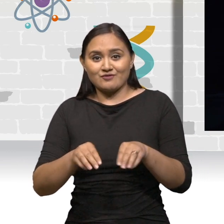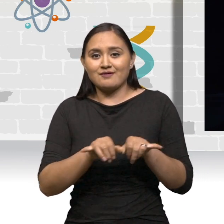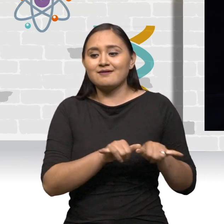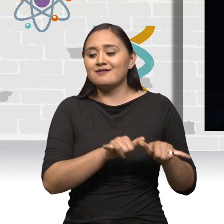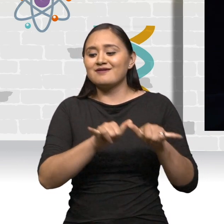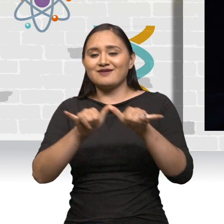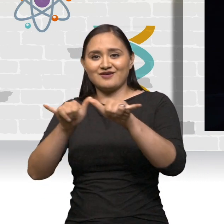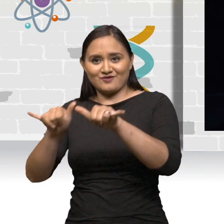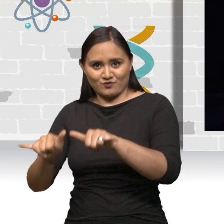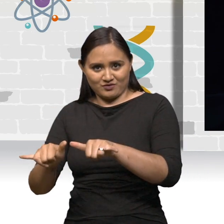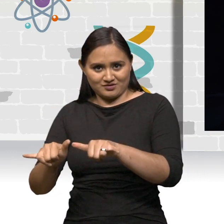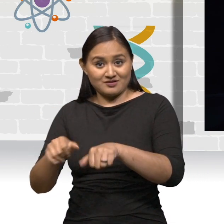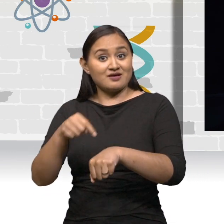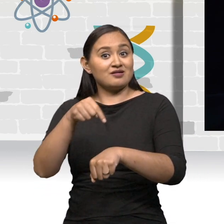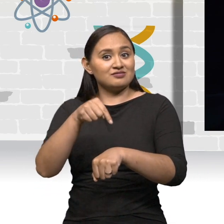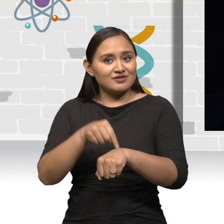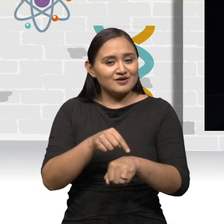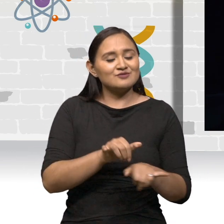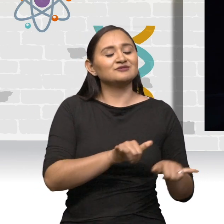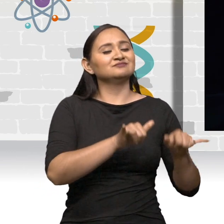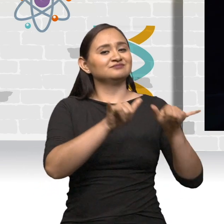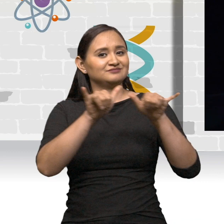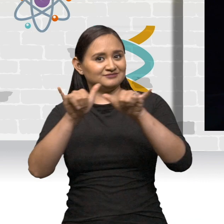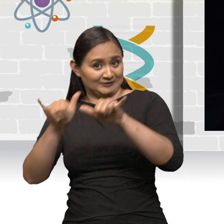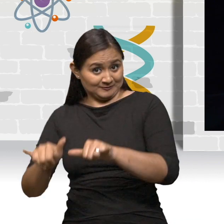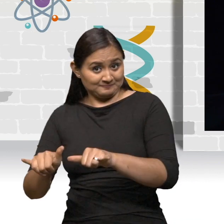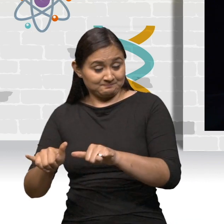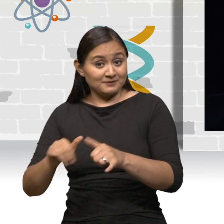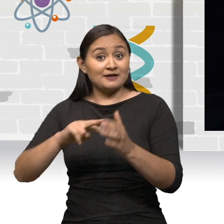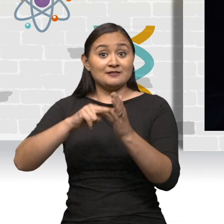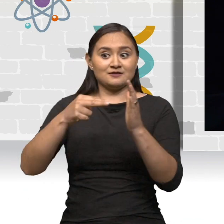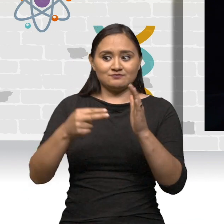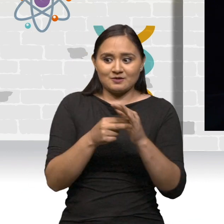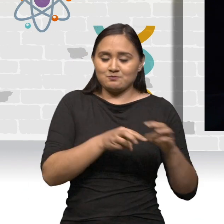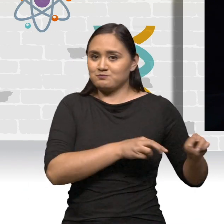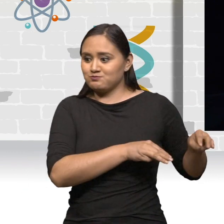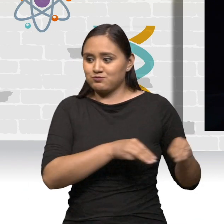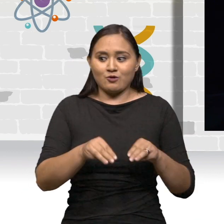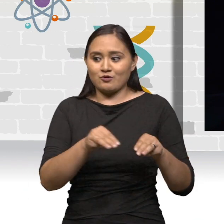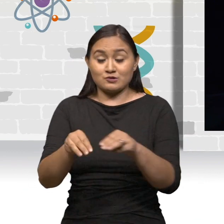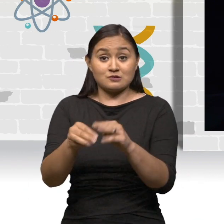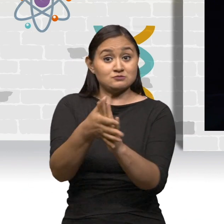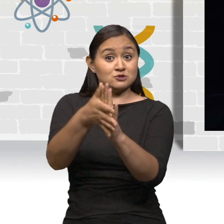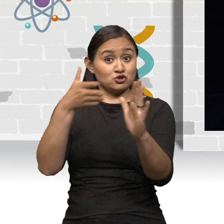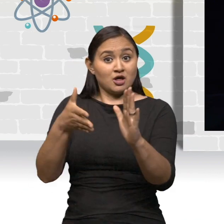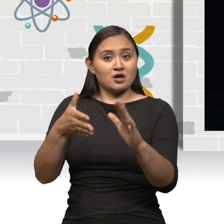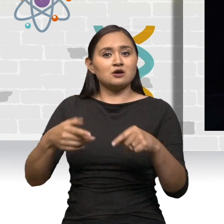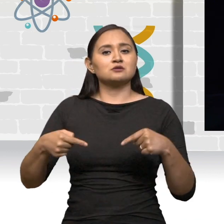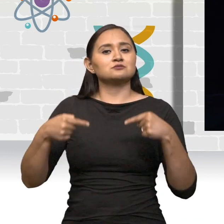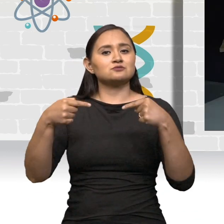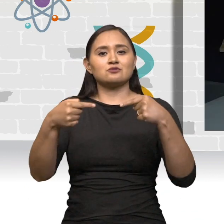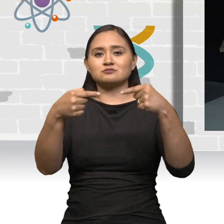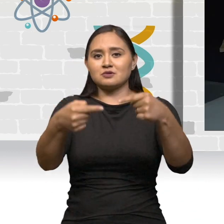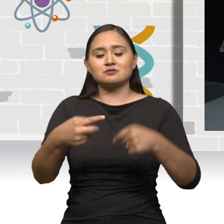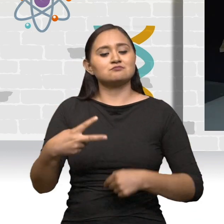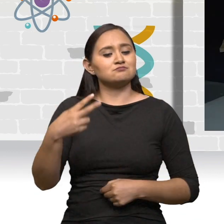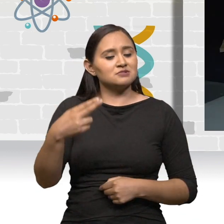desplazamientos iguales en intervalos de tiempos iguales. Además que en este movimiento la velocidad siempre será